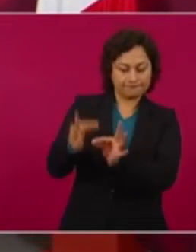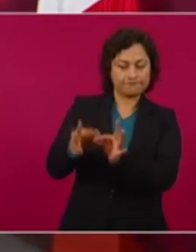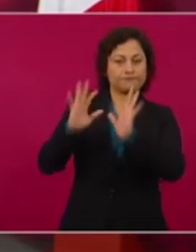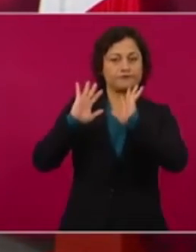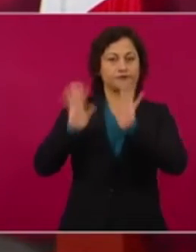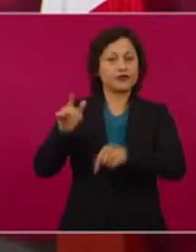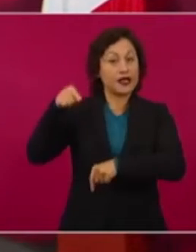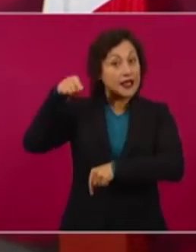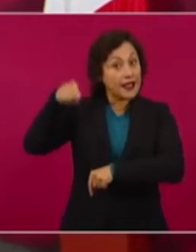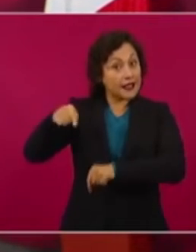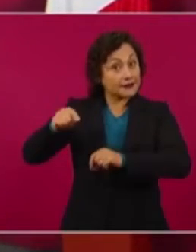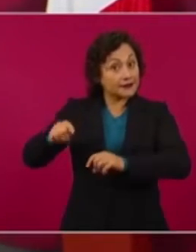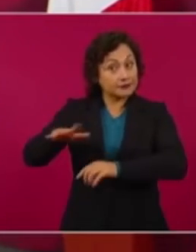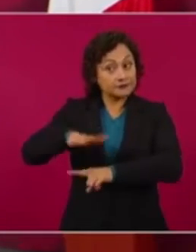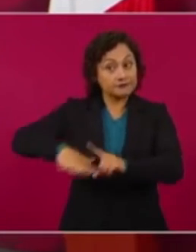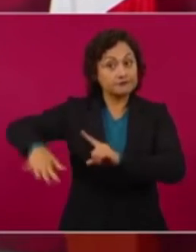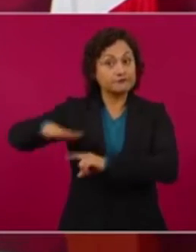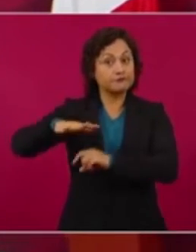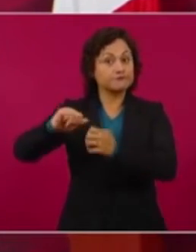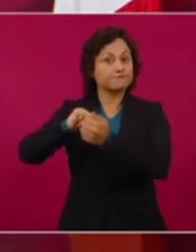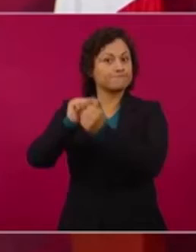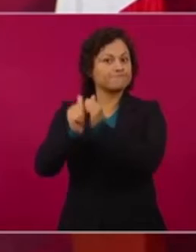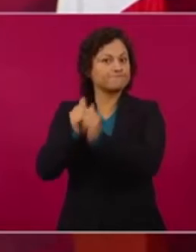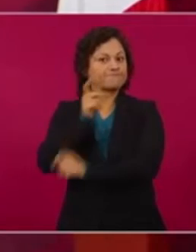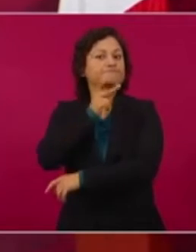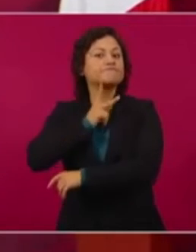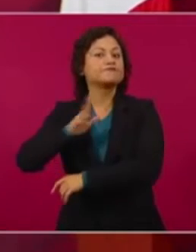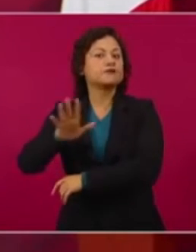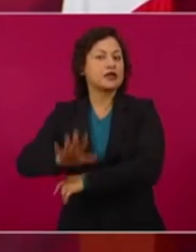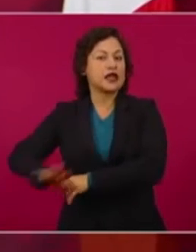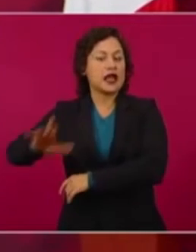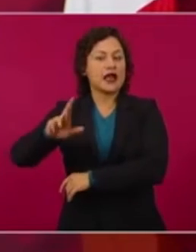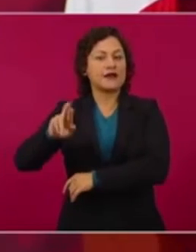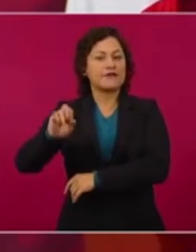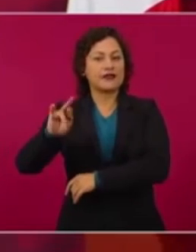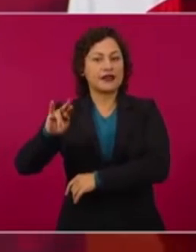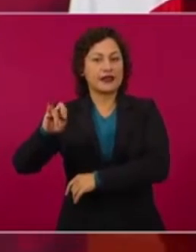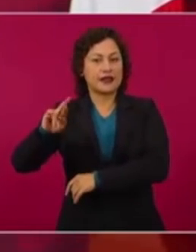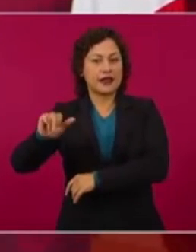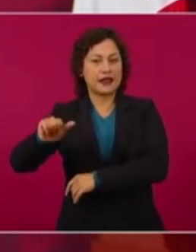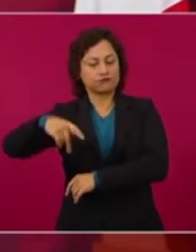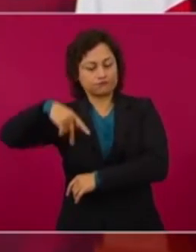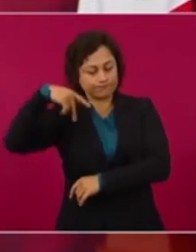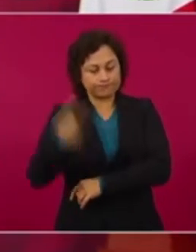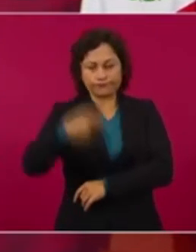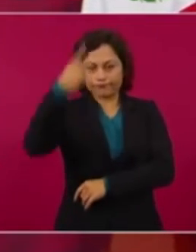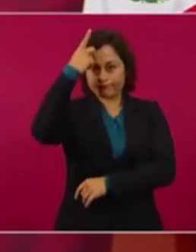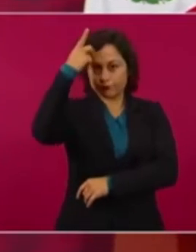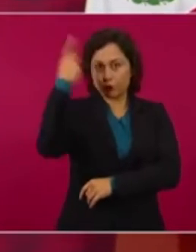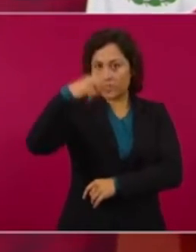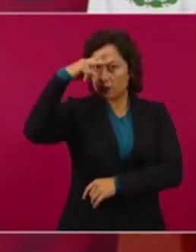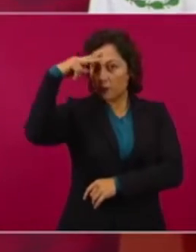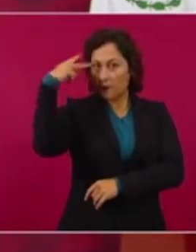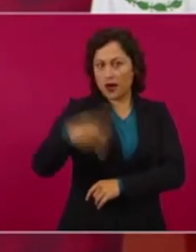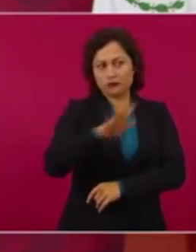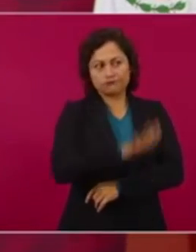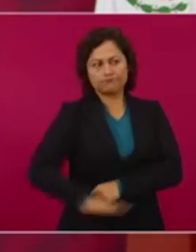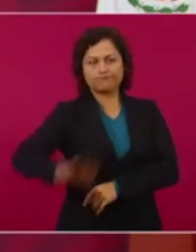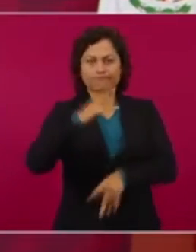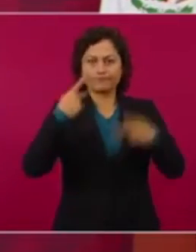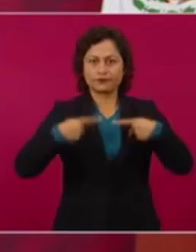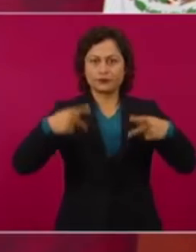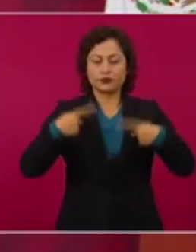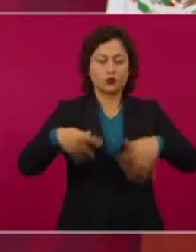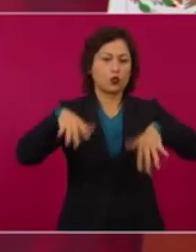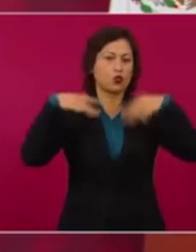de la nación mexicana. Esa es una muy buena noticia, porque